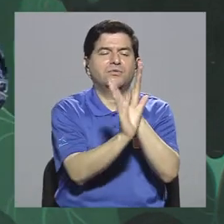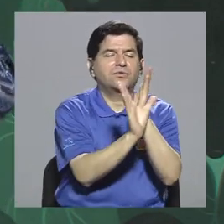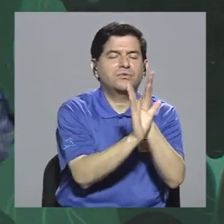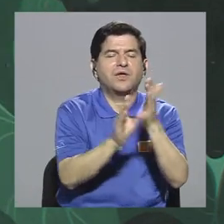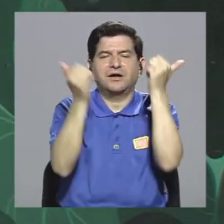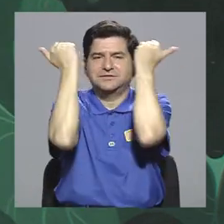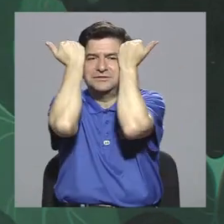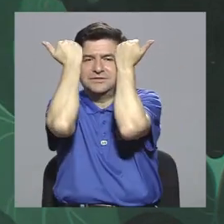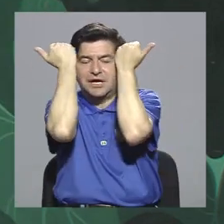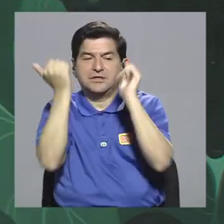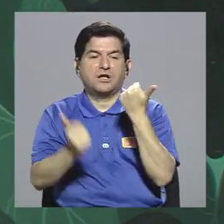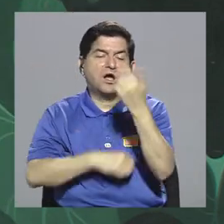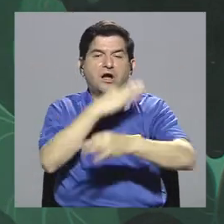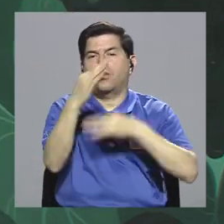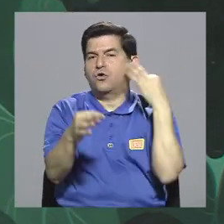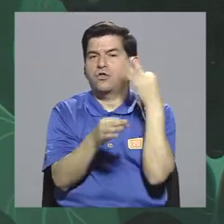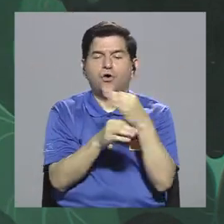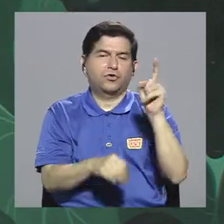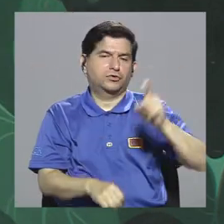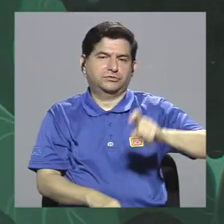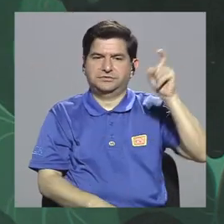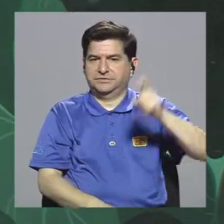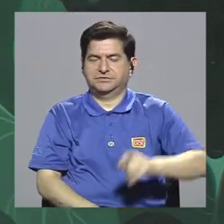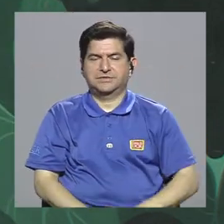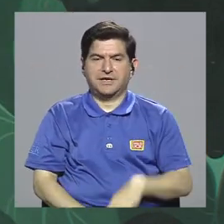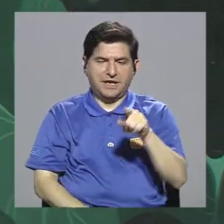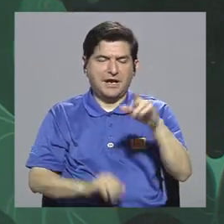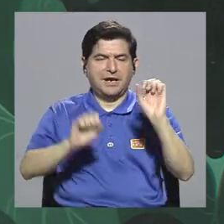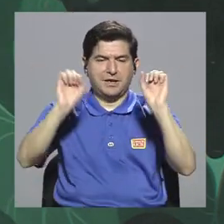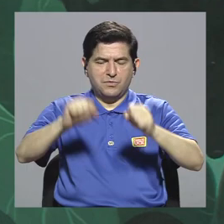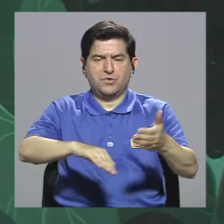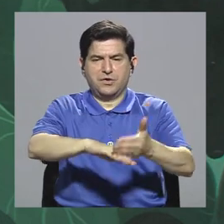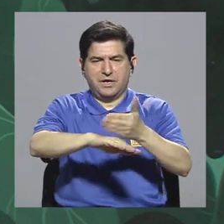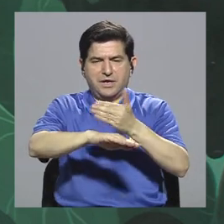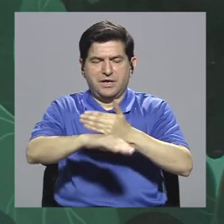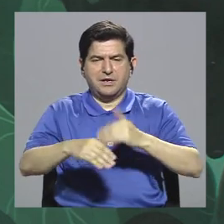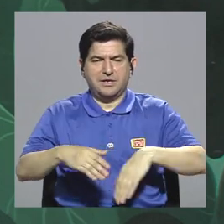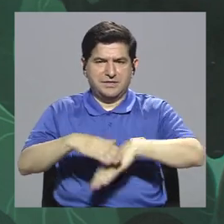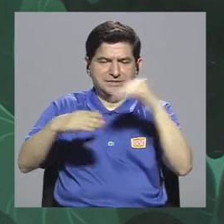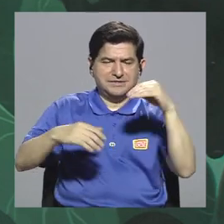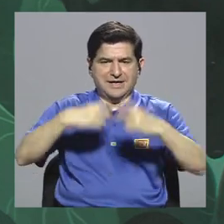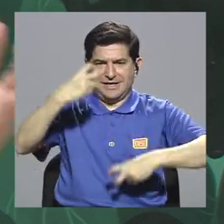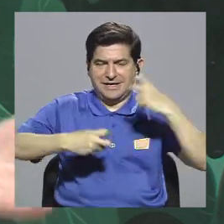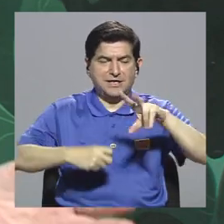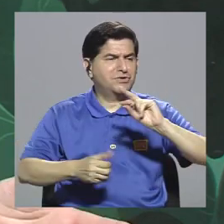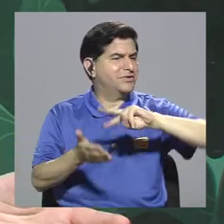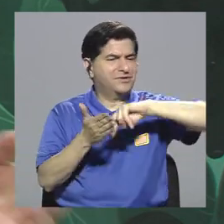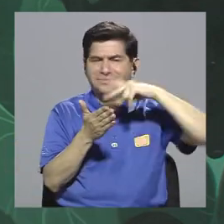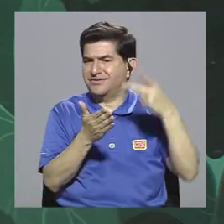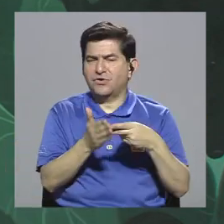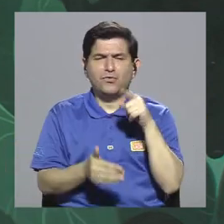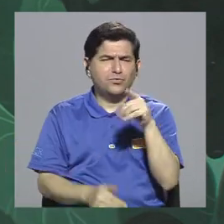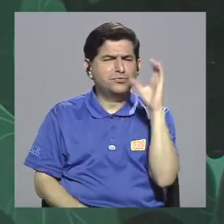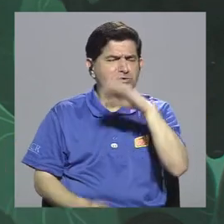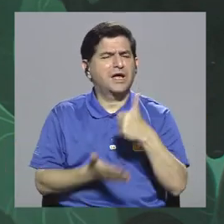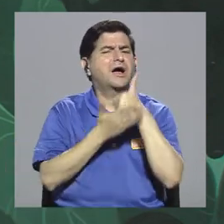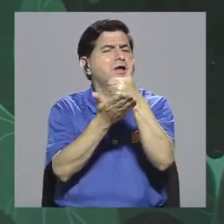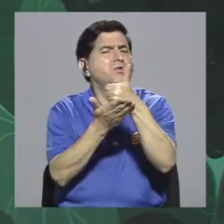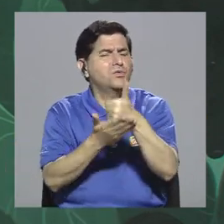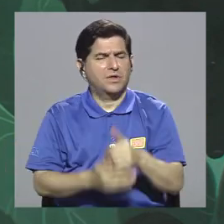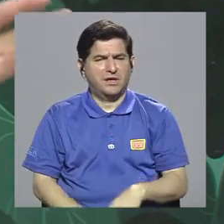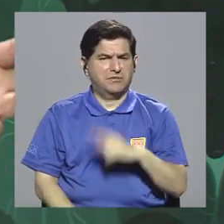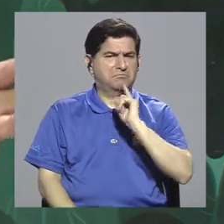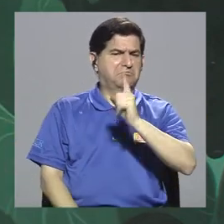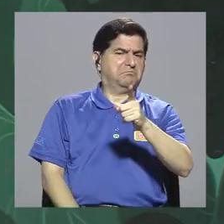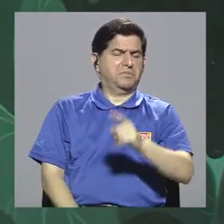psiquiátrica o de otros tipos que necesite para salir adelante de la crisis. Y no se trata de decirle, tenés que buscar ayuda, o